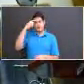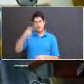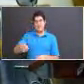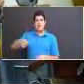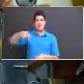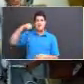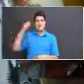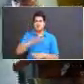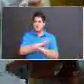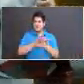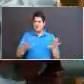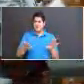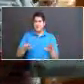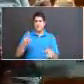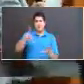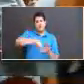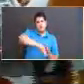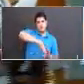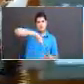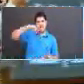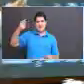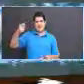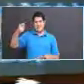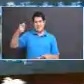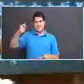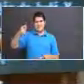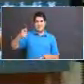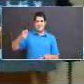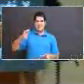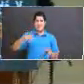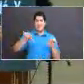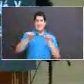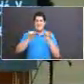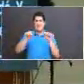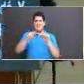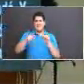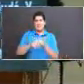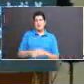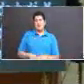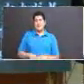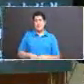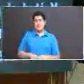sacas la paleta, la chancleta, la chancla.